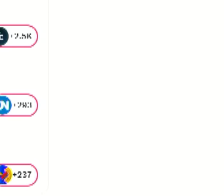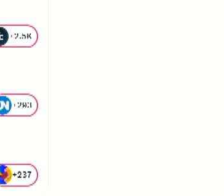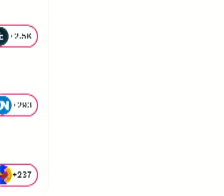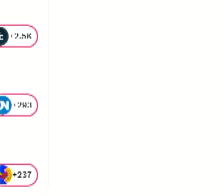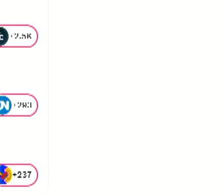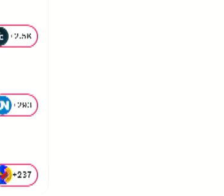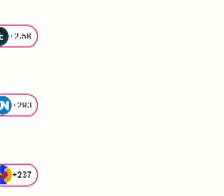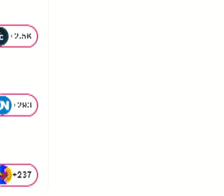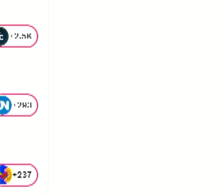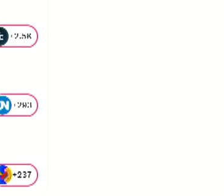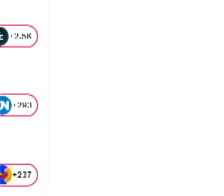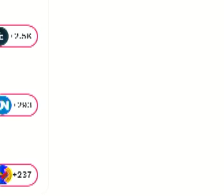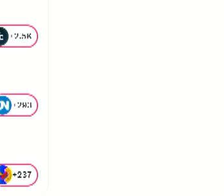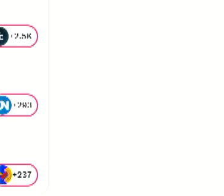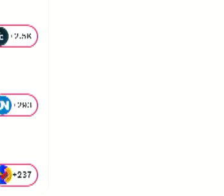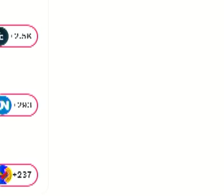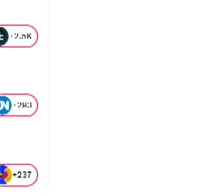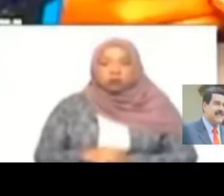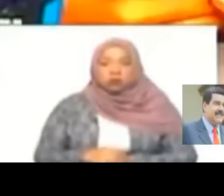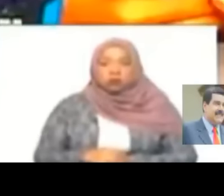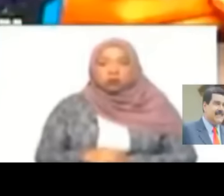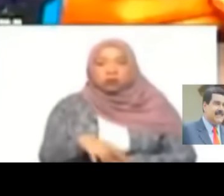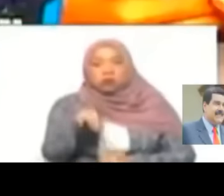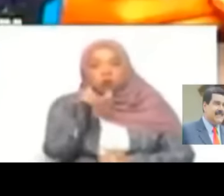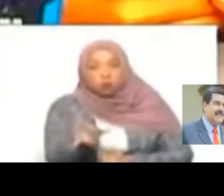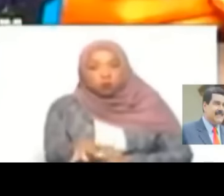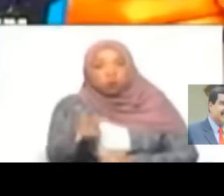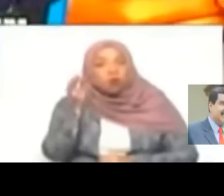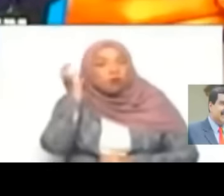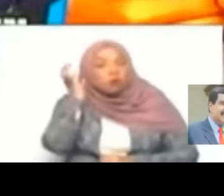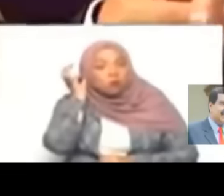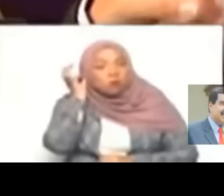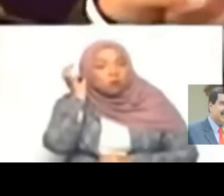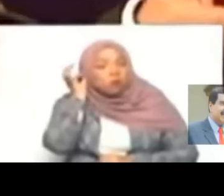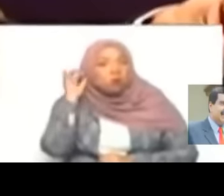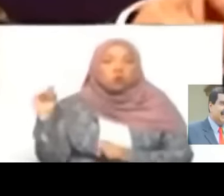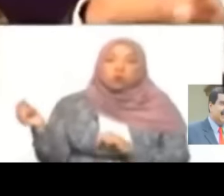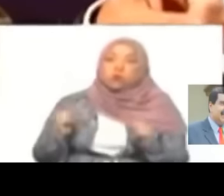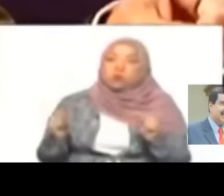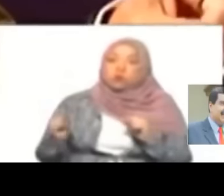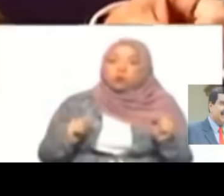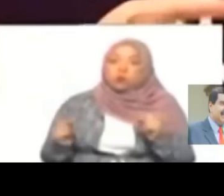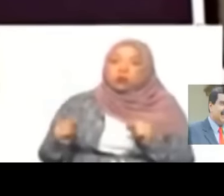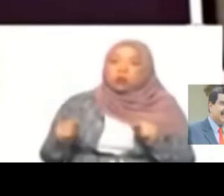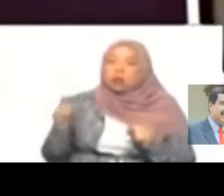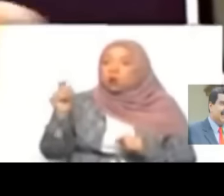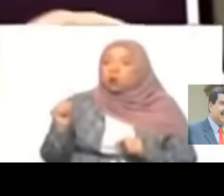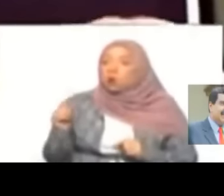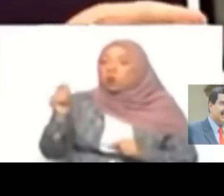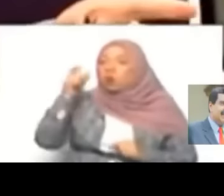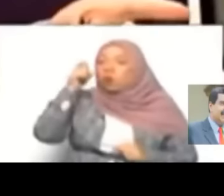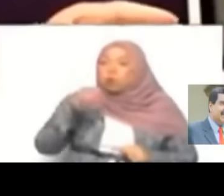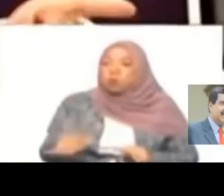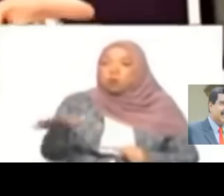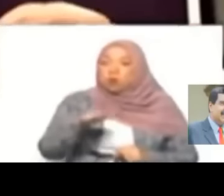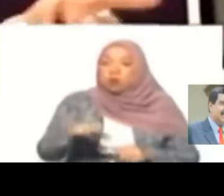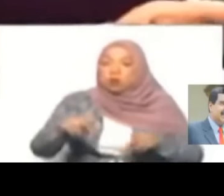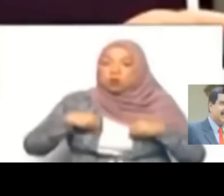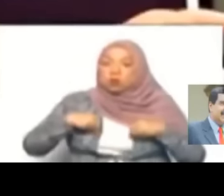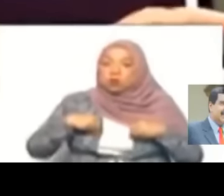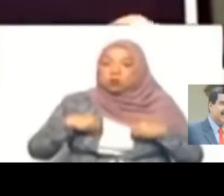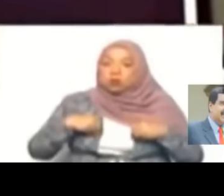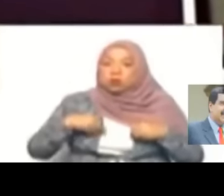favor. Cayetana Álvarez de Toledo, que era diputada del Partido Popular, fue la que celebró un tuit en Madrid